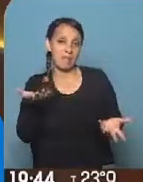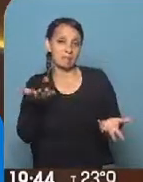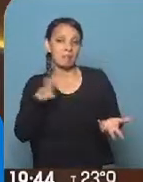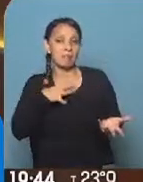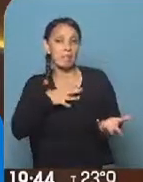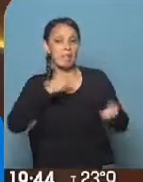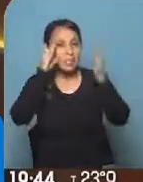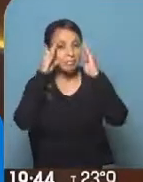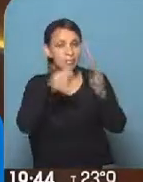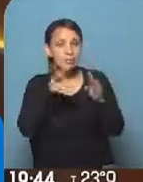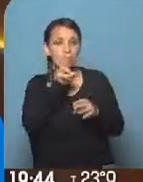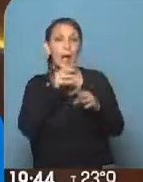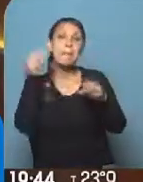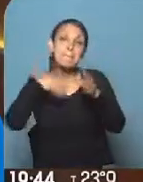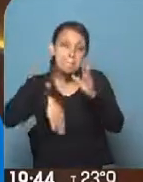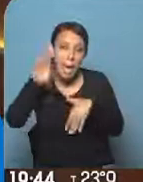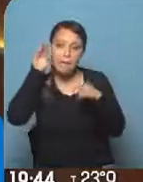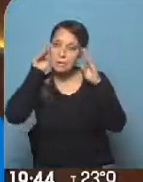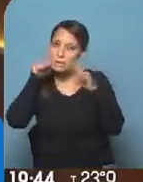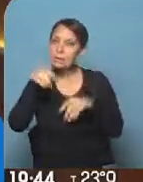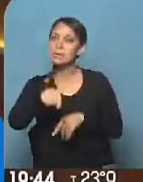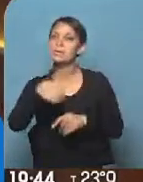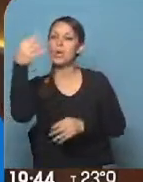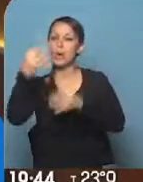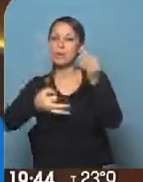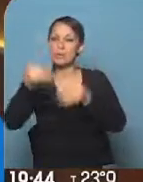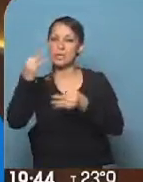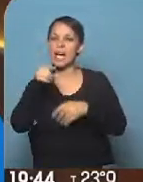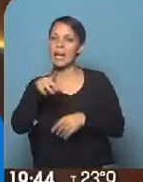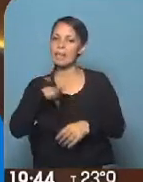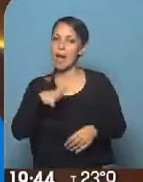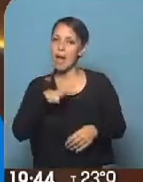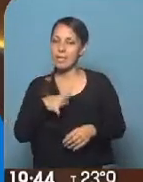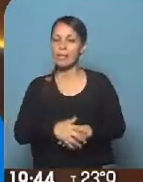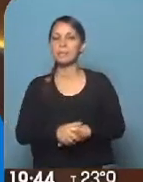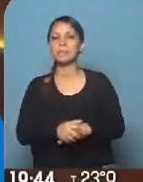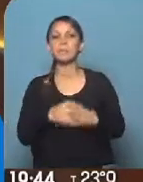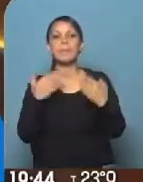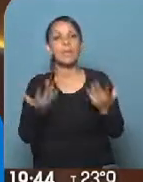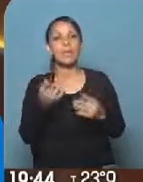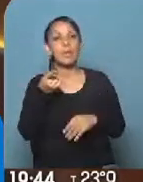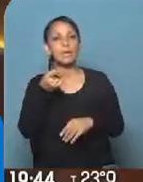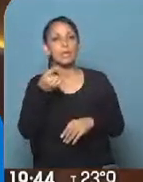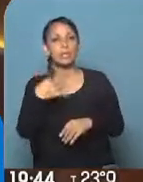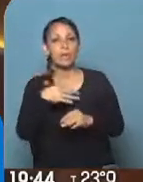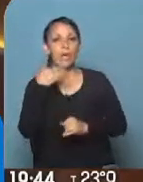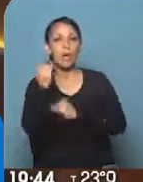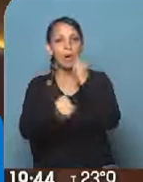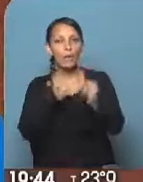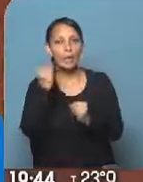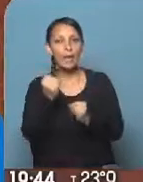especialmente en el poder judicial a raíz de eso también debo contar que